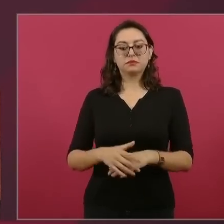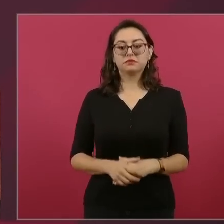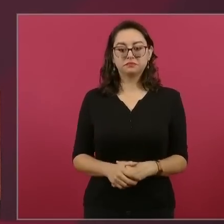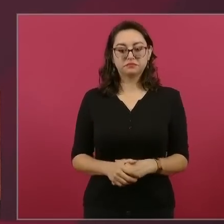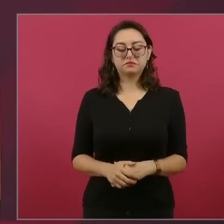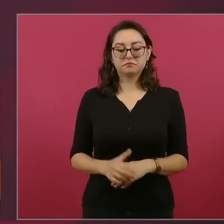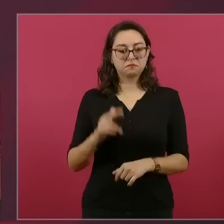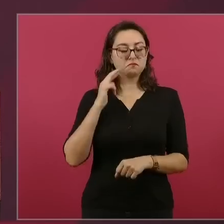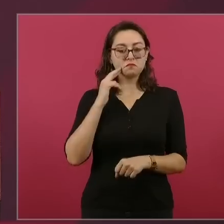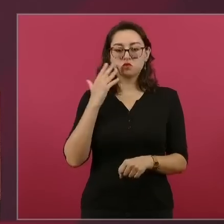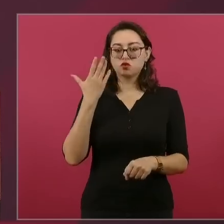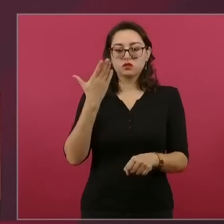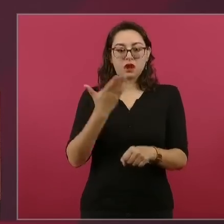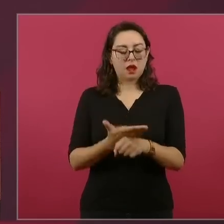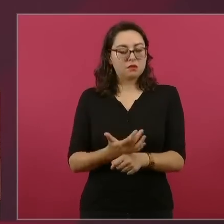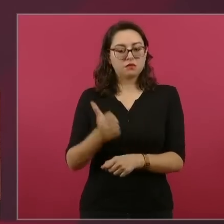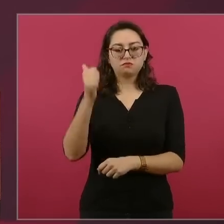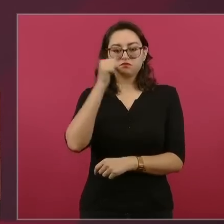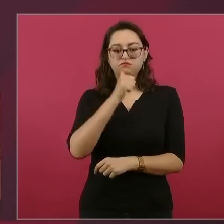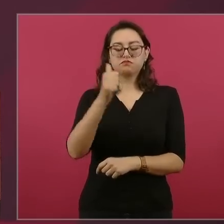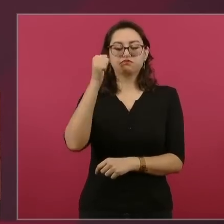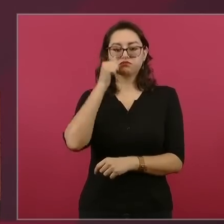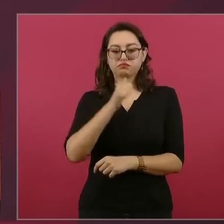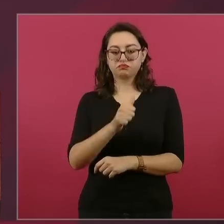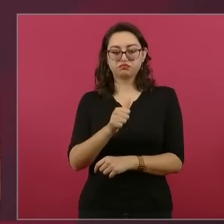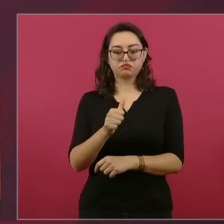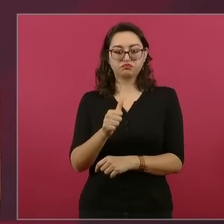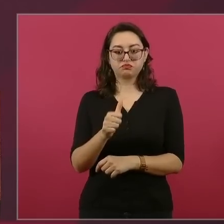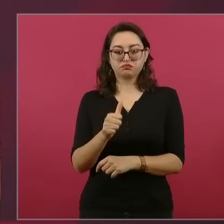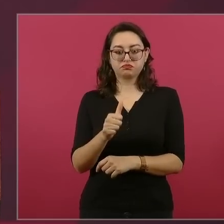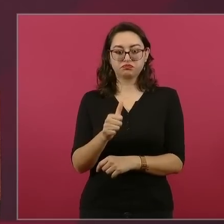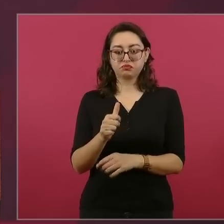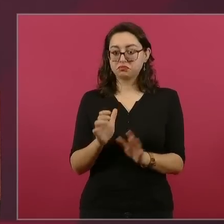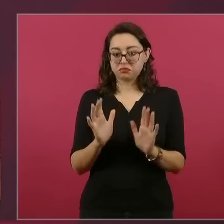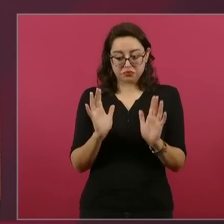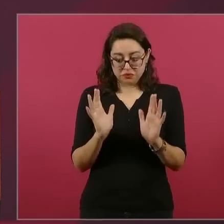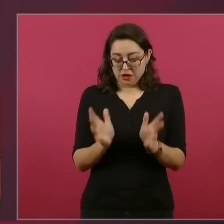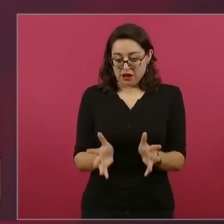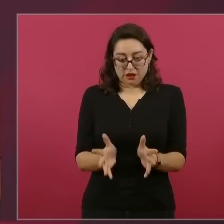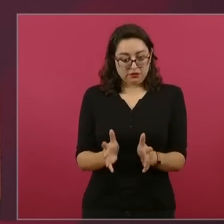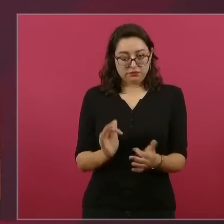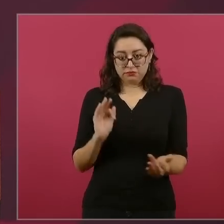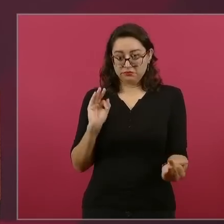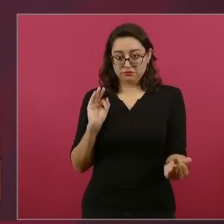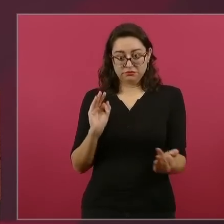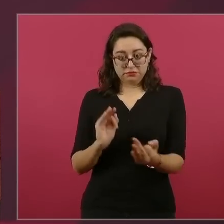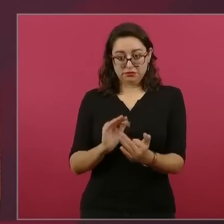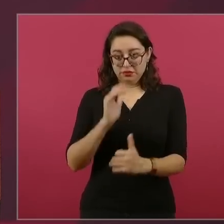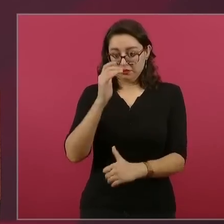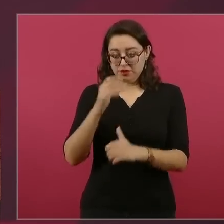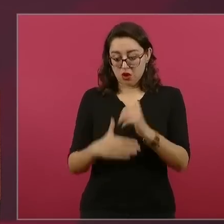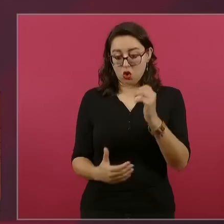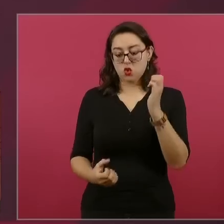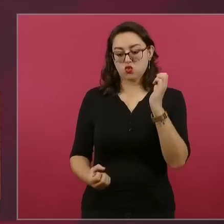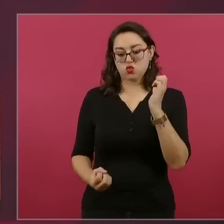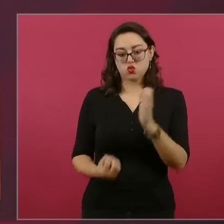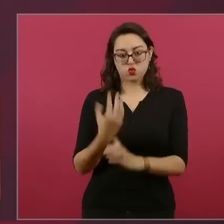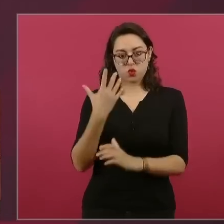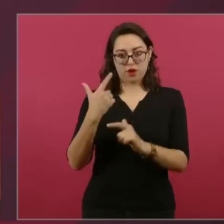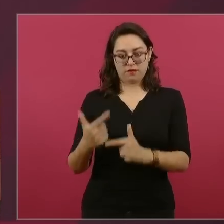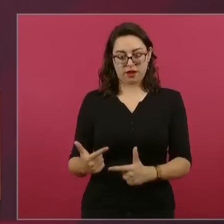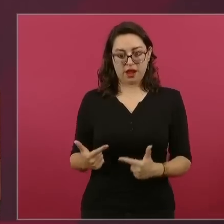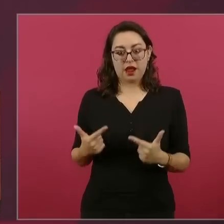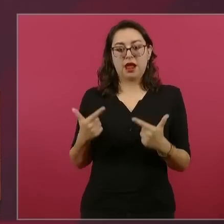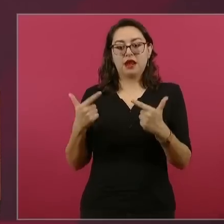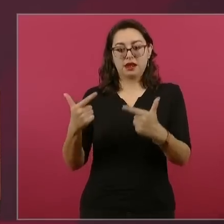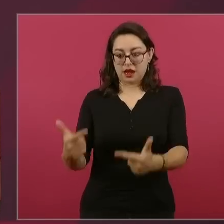cumpliendo con mi responsabilidad y vienen las nuevas generaciones,